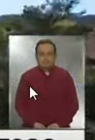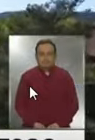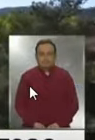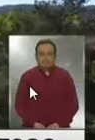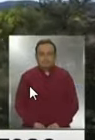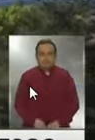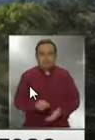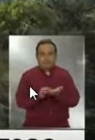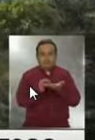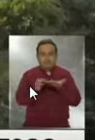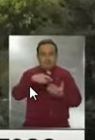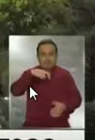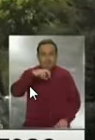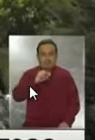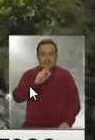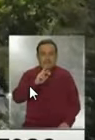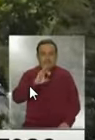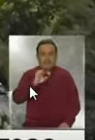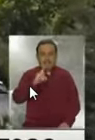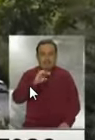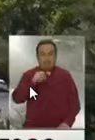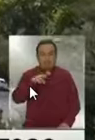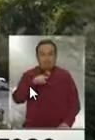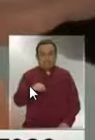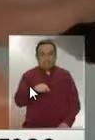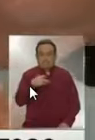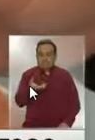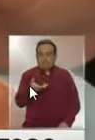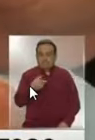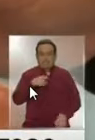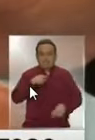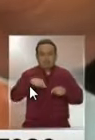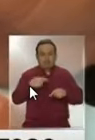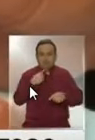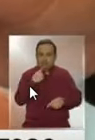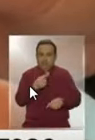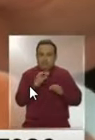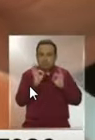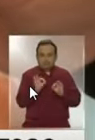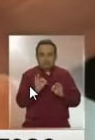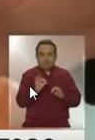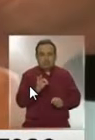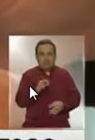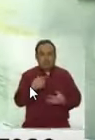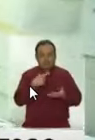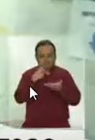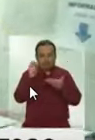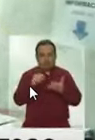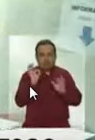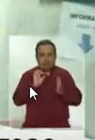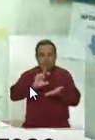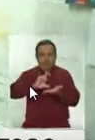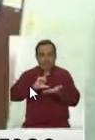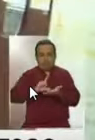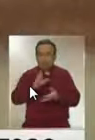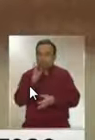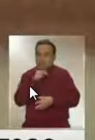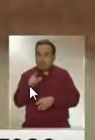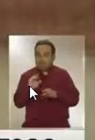La comuna de Paredones y su balneario de Bucalemu tomaron medidas para seguir destacando dentro de nuestro país como uno de los lugares que no